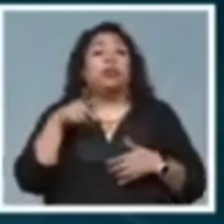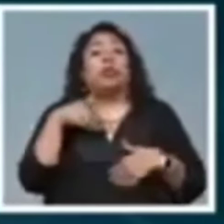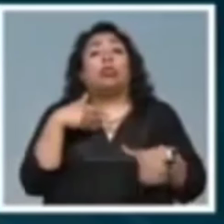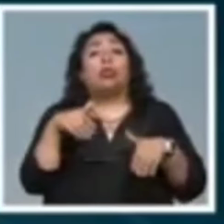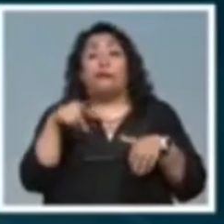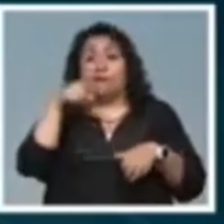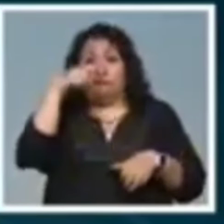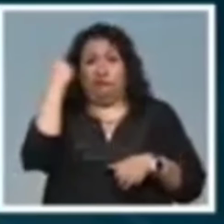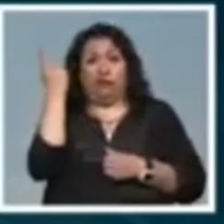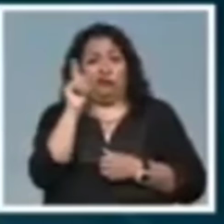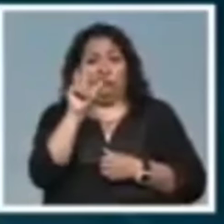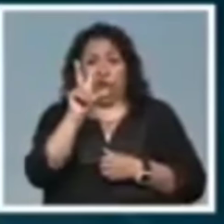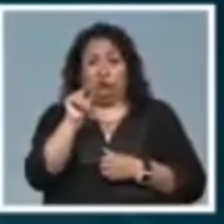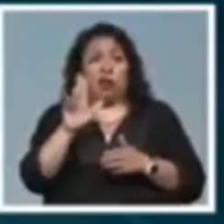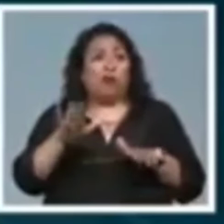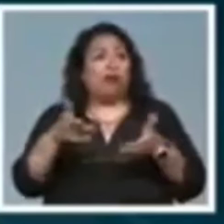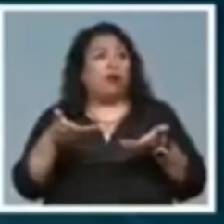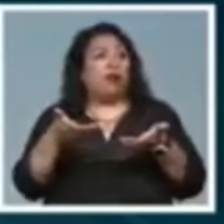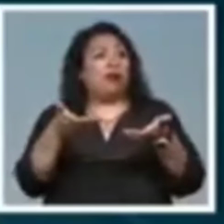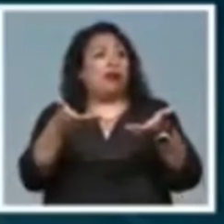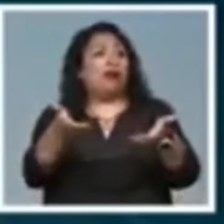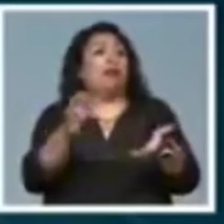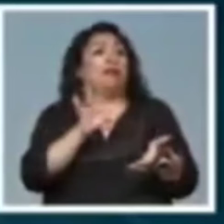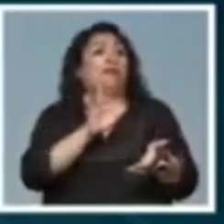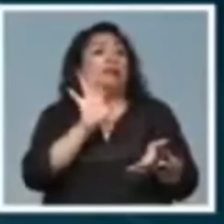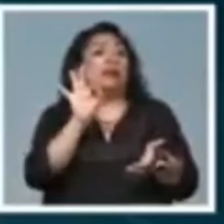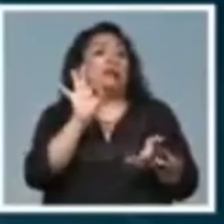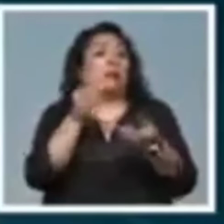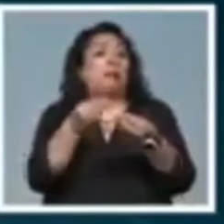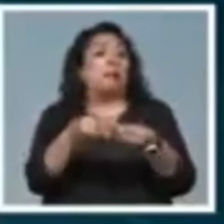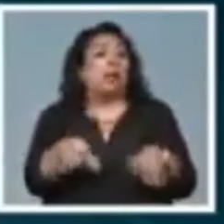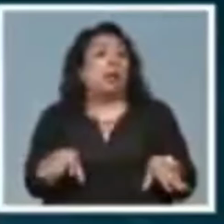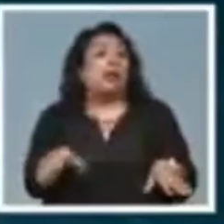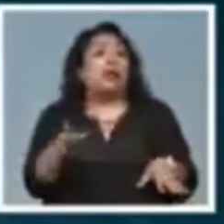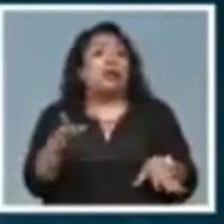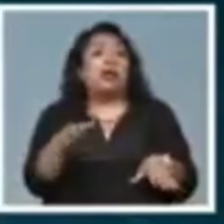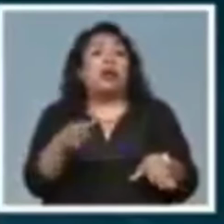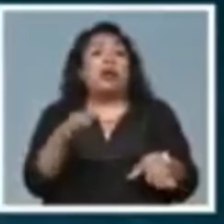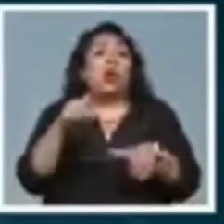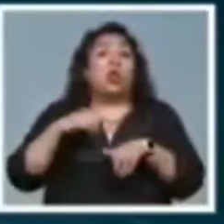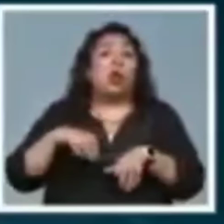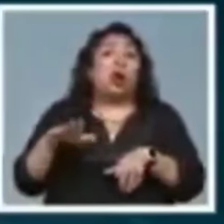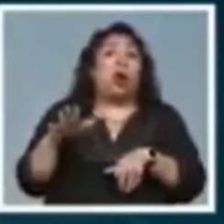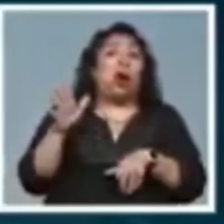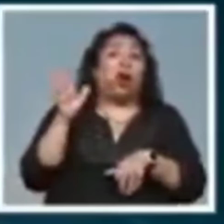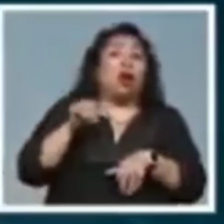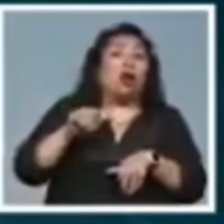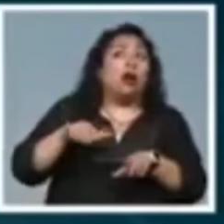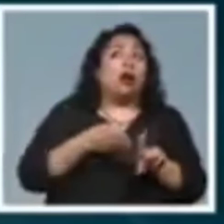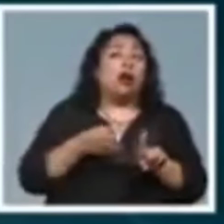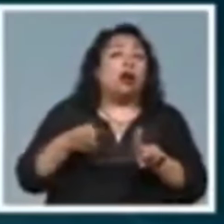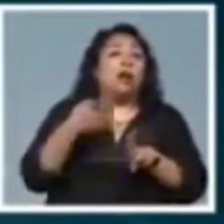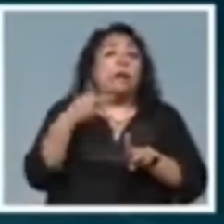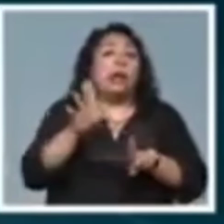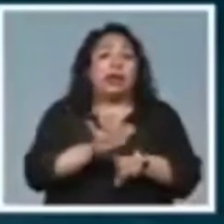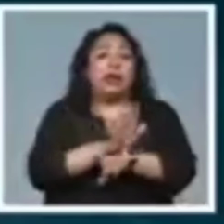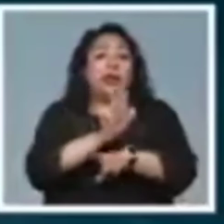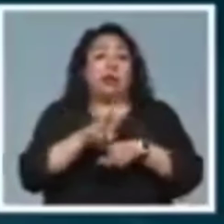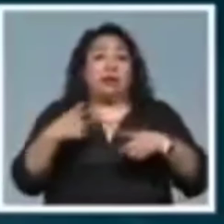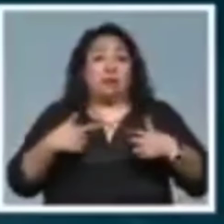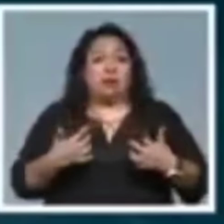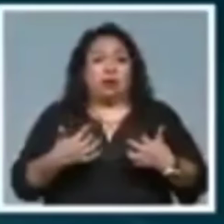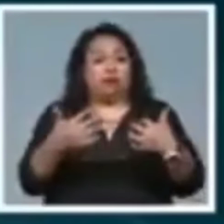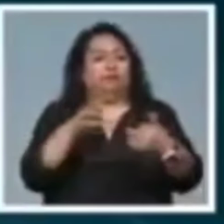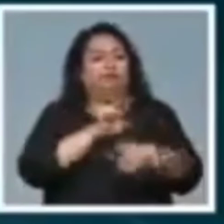andar no ha sido fácil. En la calle, como él dice, te puedes perder. Tienes que sortear a las autoridades, pero la energía que te brinda el público es